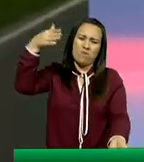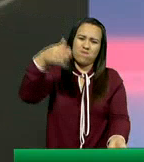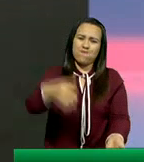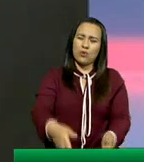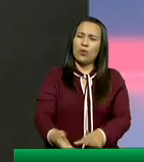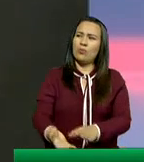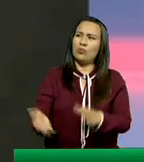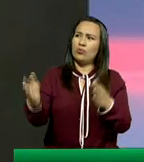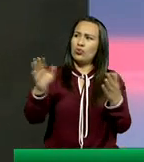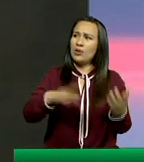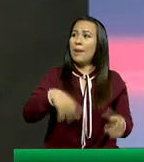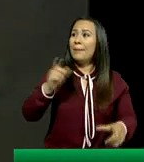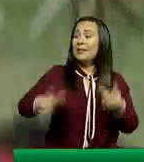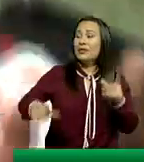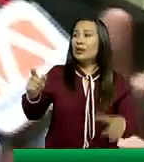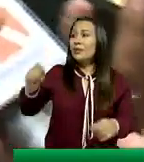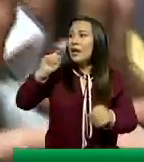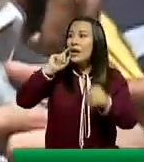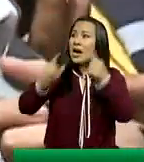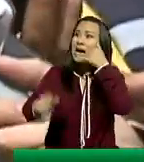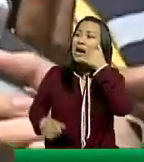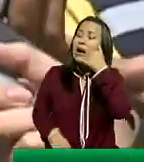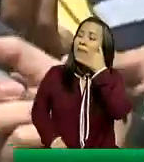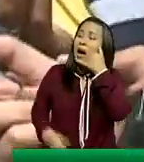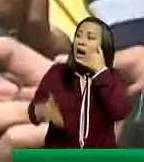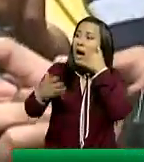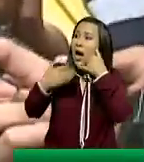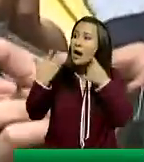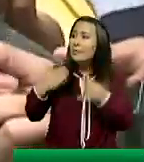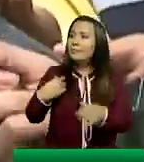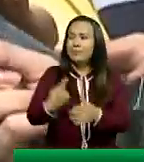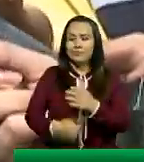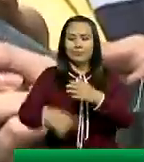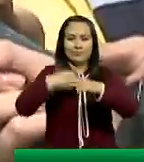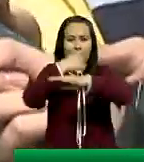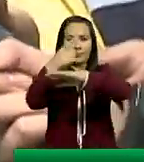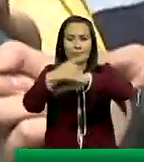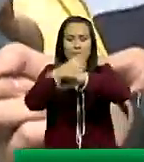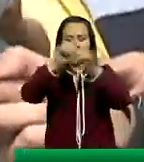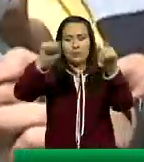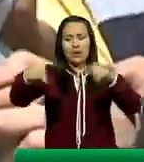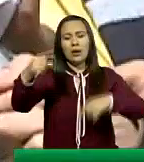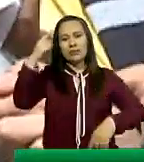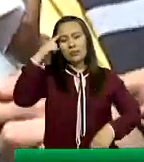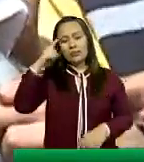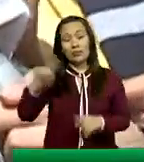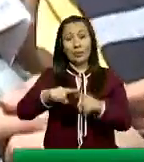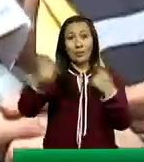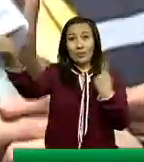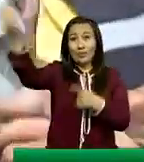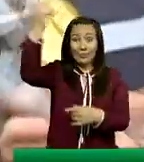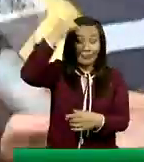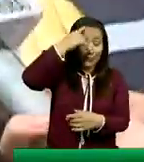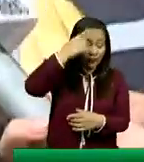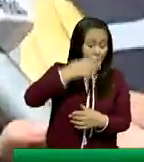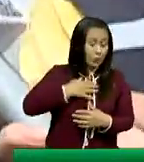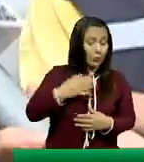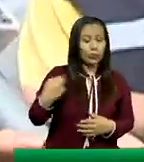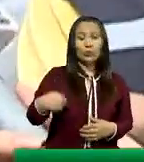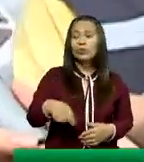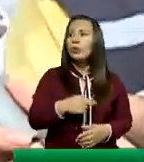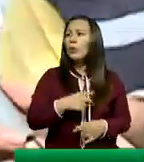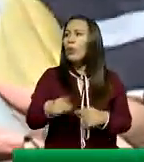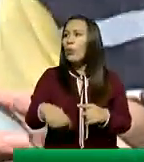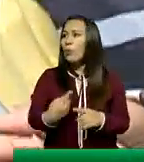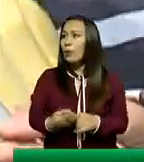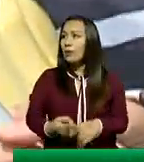cayó! Sí. Cuando nosotros vimos que el helicóptero venía acá, pensábamos que iba a venir contra nosotros, contra encima de nosotros. Cuando ya de repente se puso